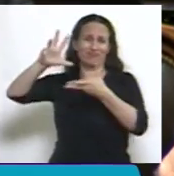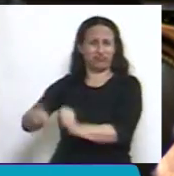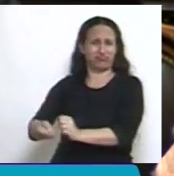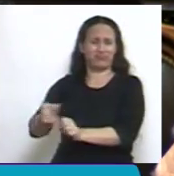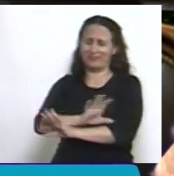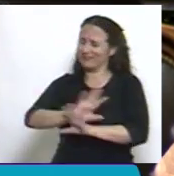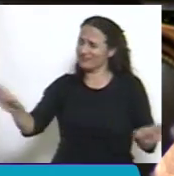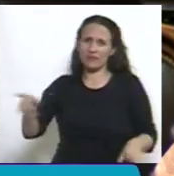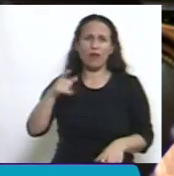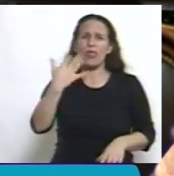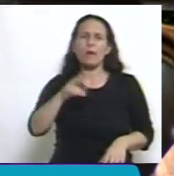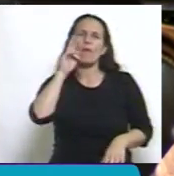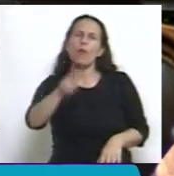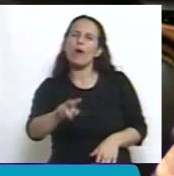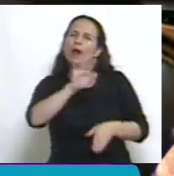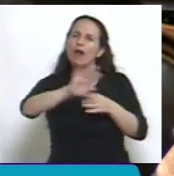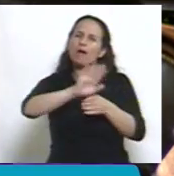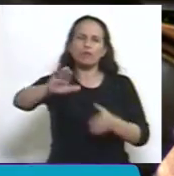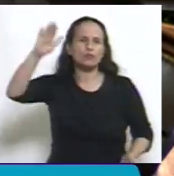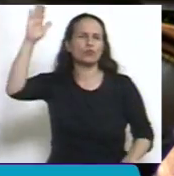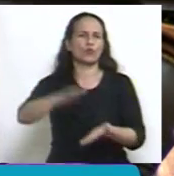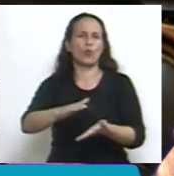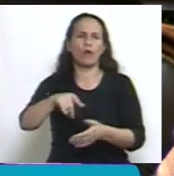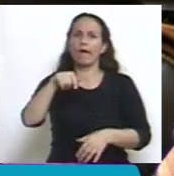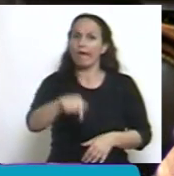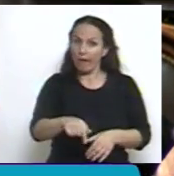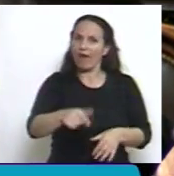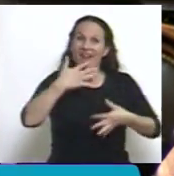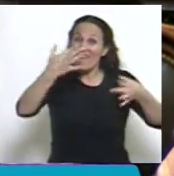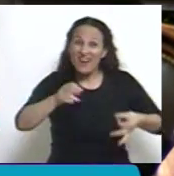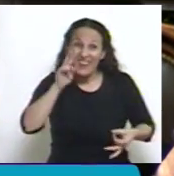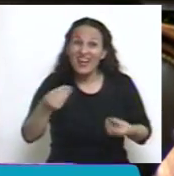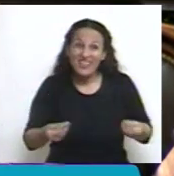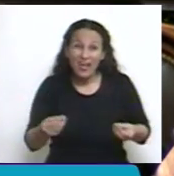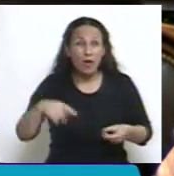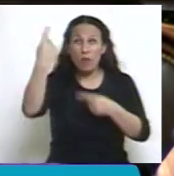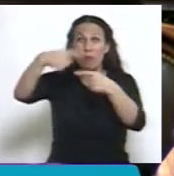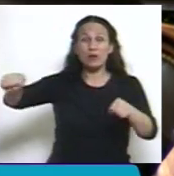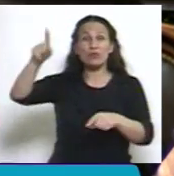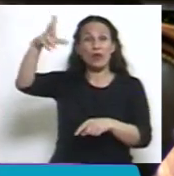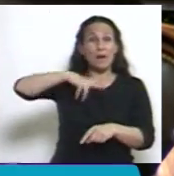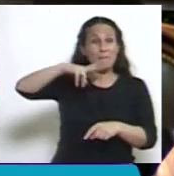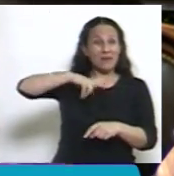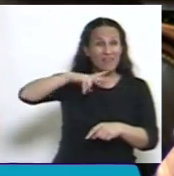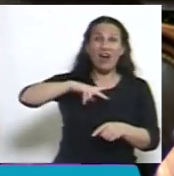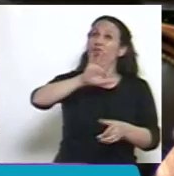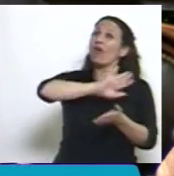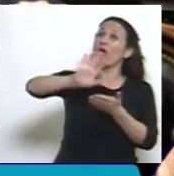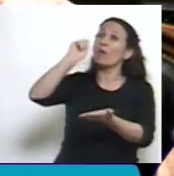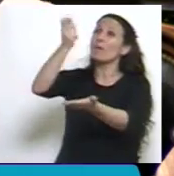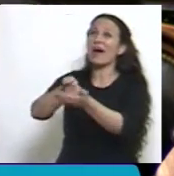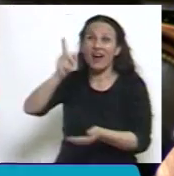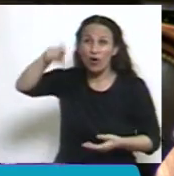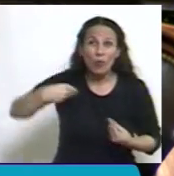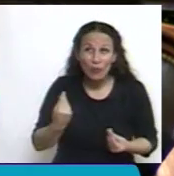a una política de desendeudamiento que en la práctica significó el pago a acreedores privados a costa de tomar deuda